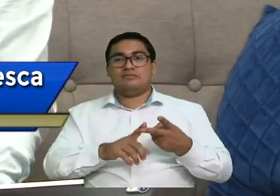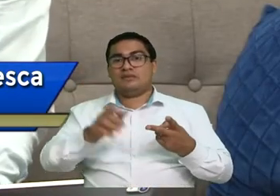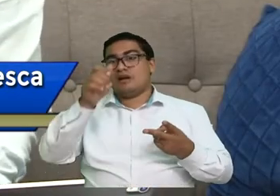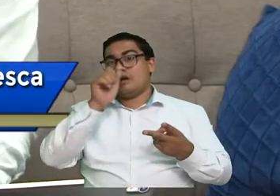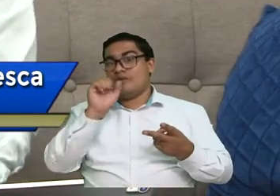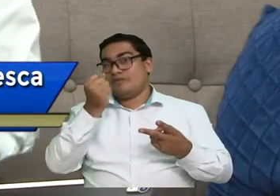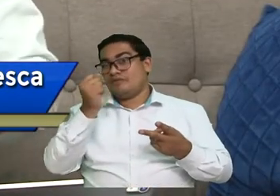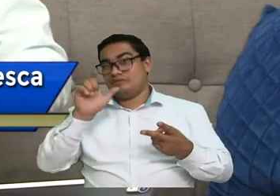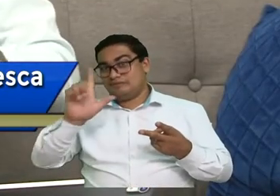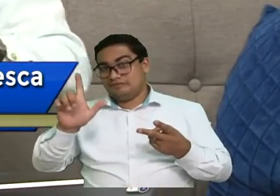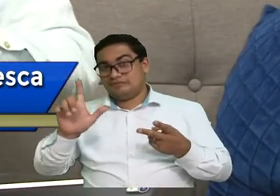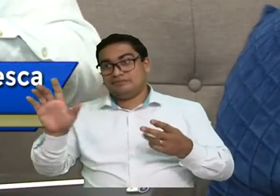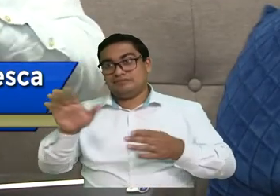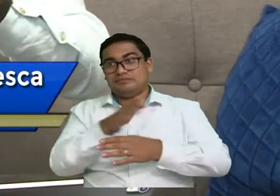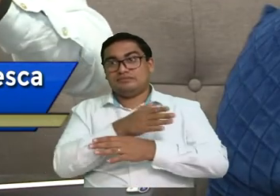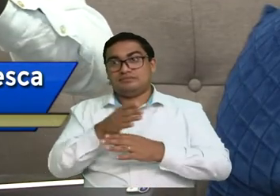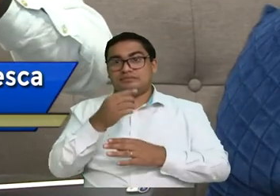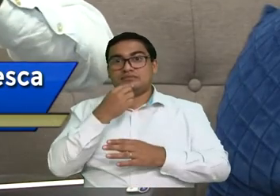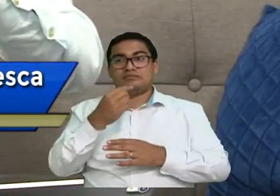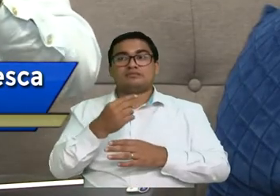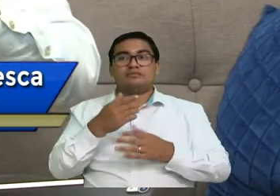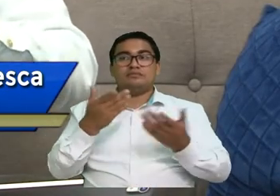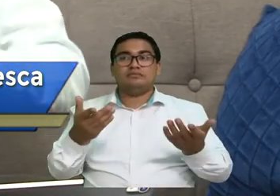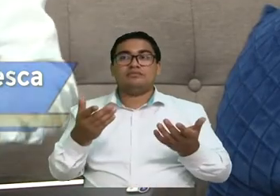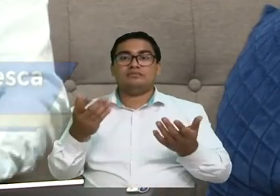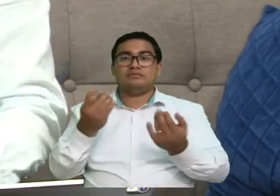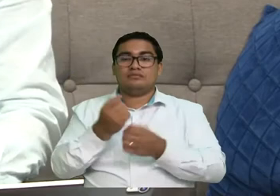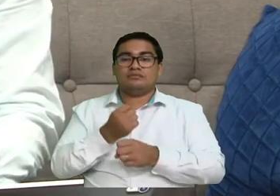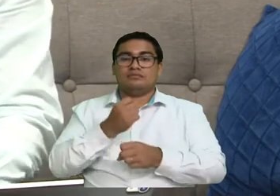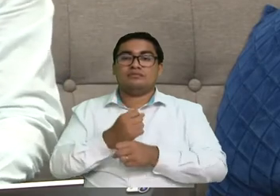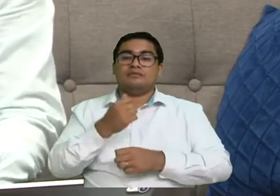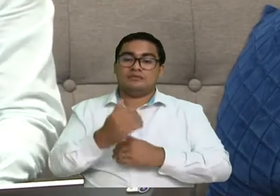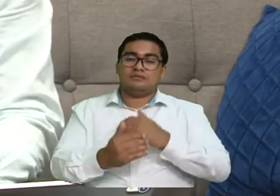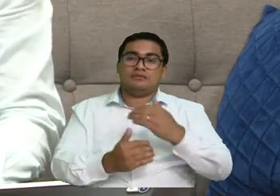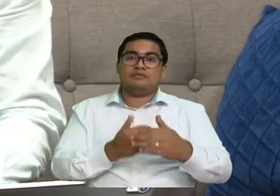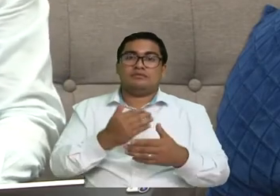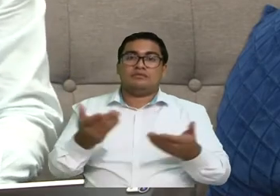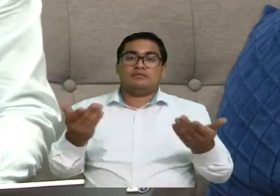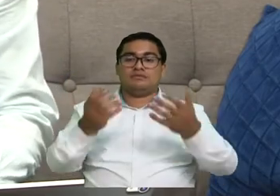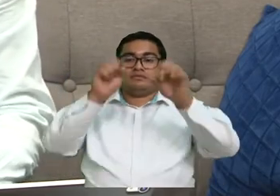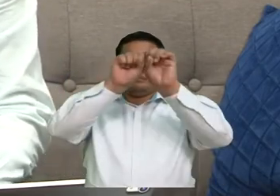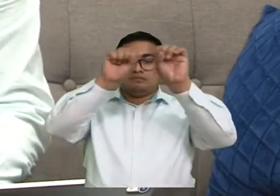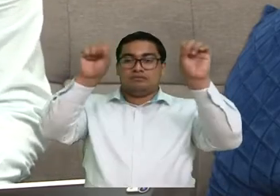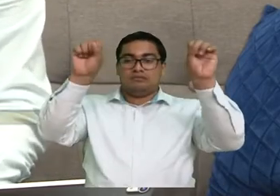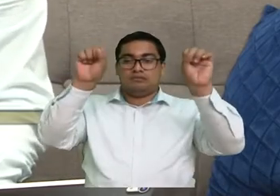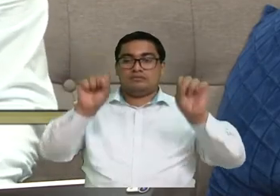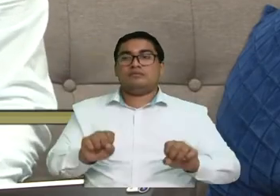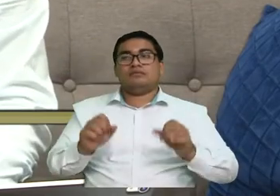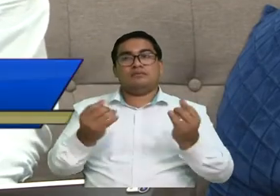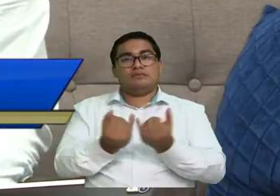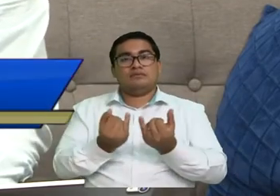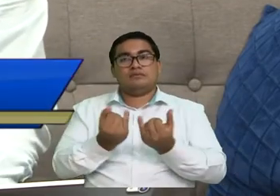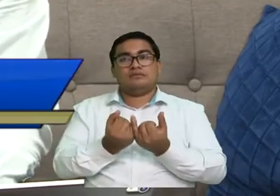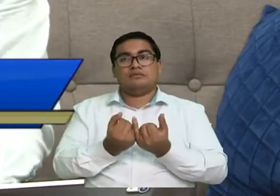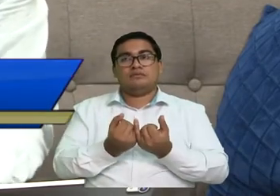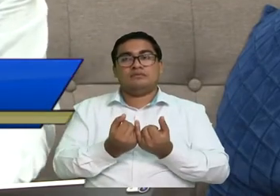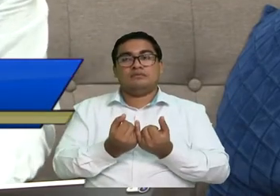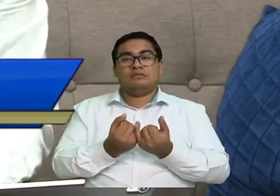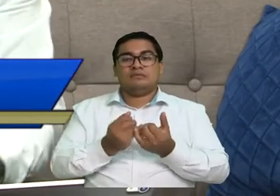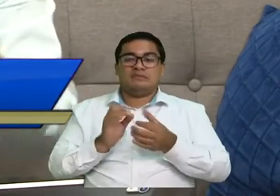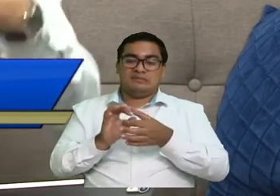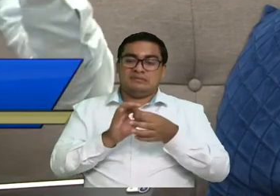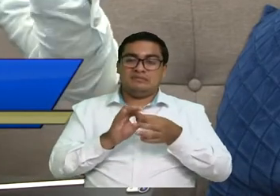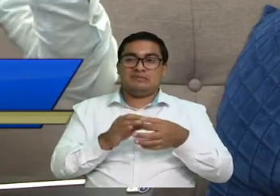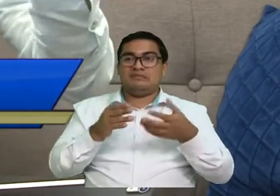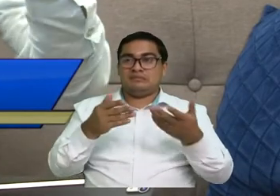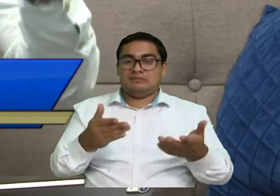agua salada. Entonces, estamos también en ese proceso de capacitación con ellos,